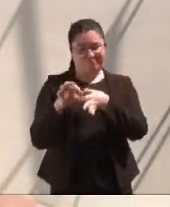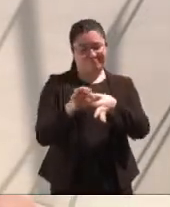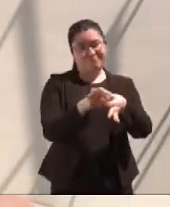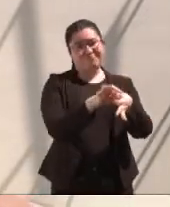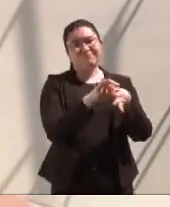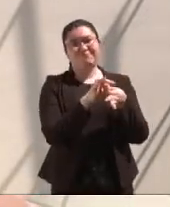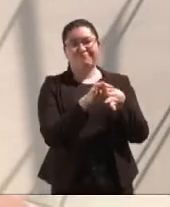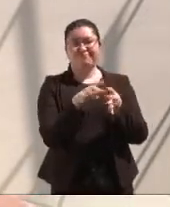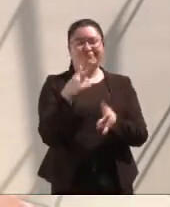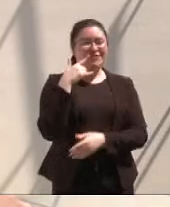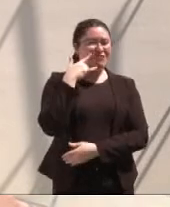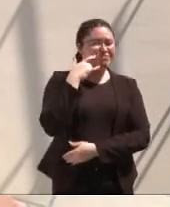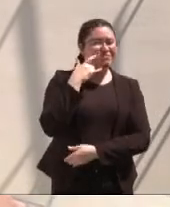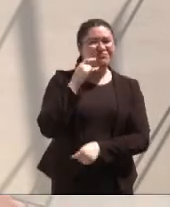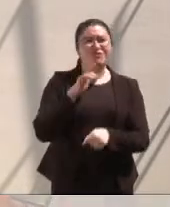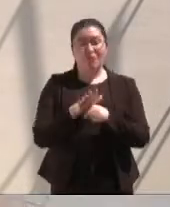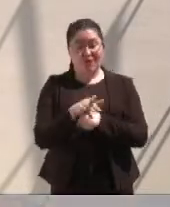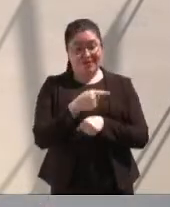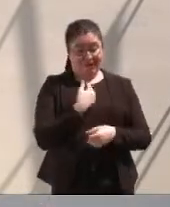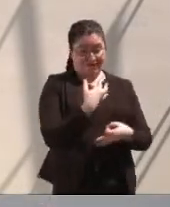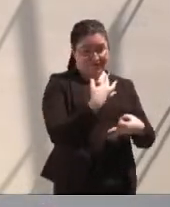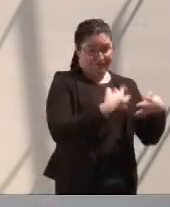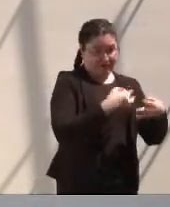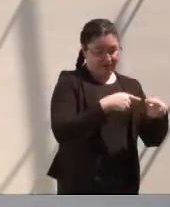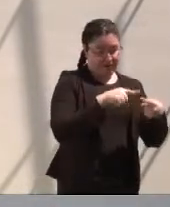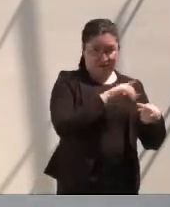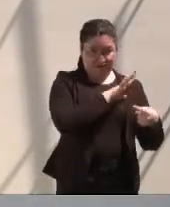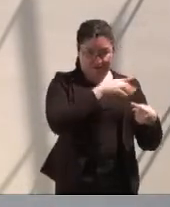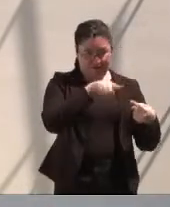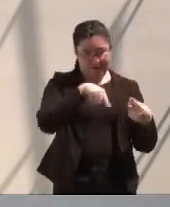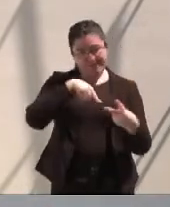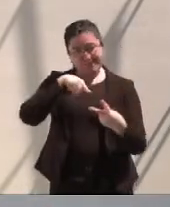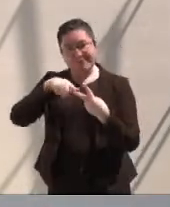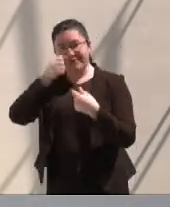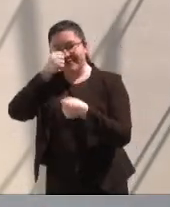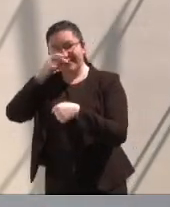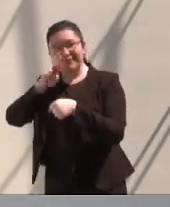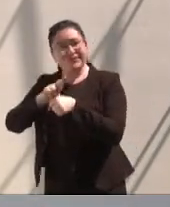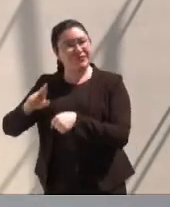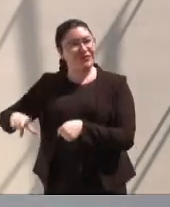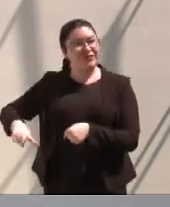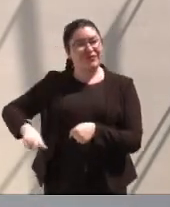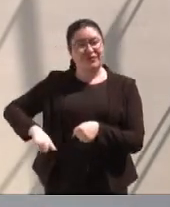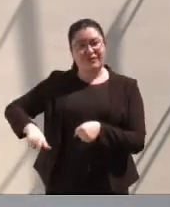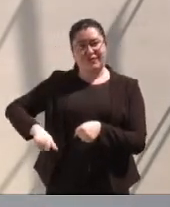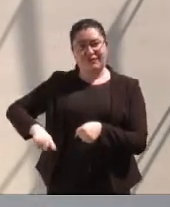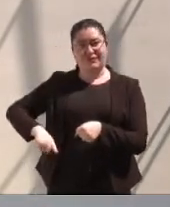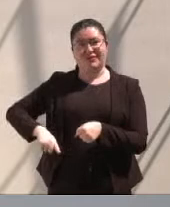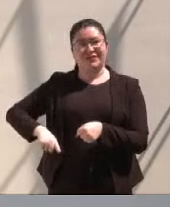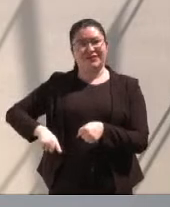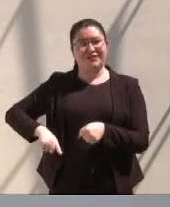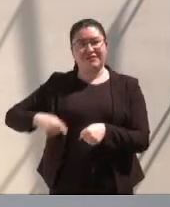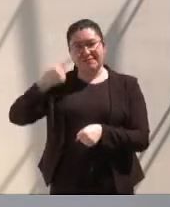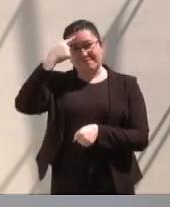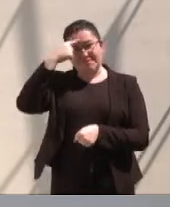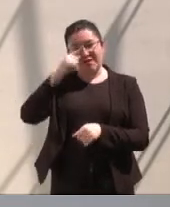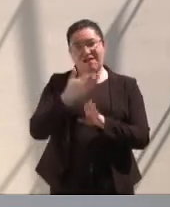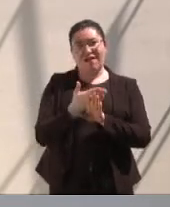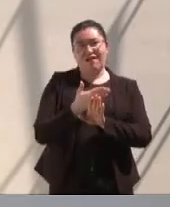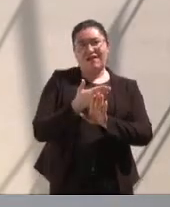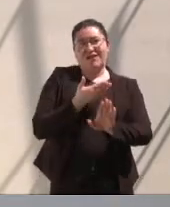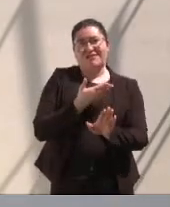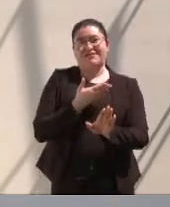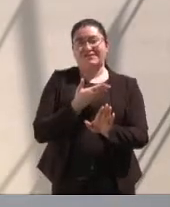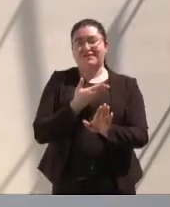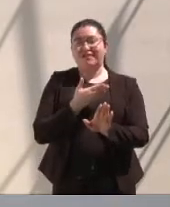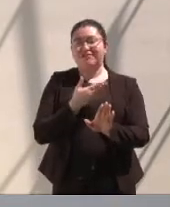de esfuerzos entre la Fiscalía General y la Secretaría de Gobernación de la Comisión Nacional para Prevenir y